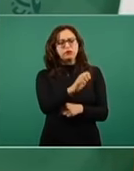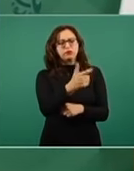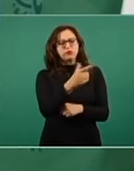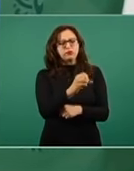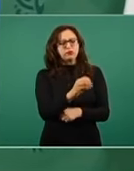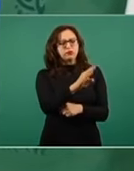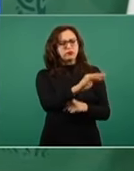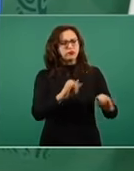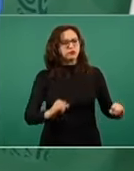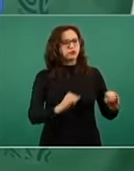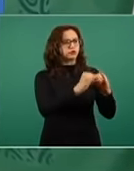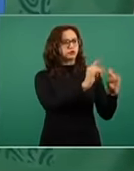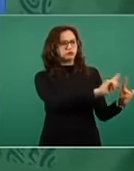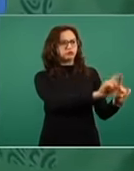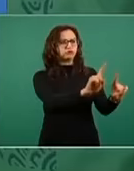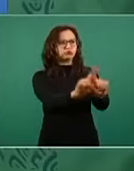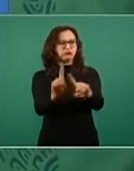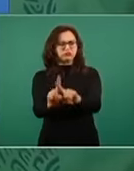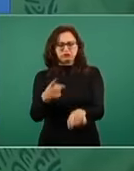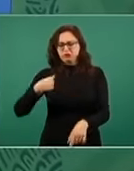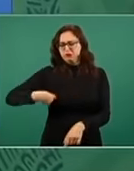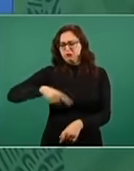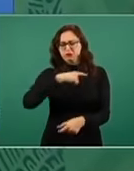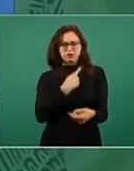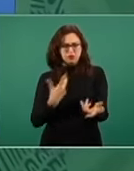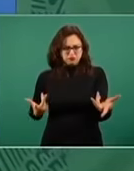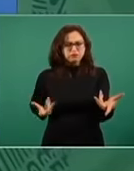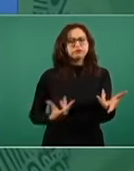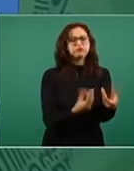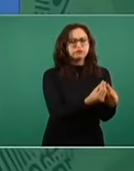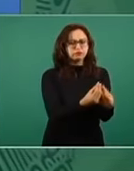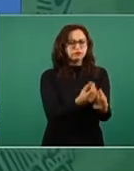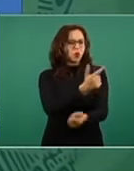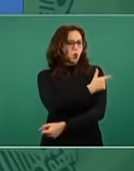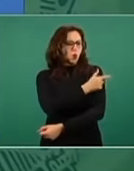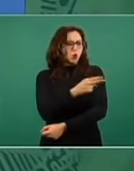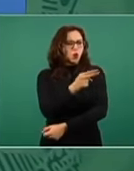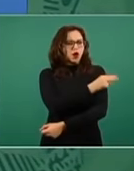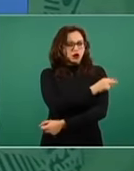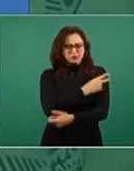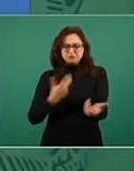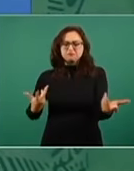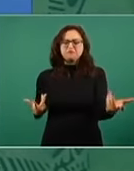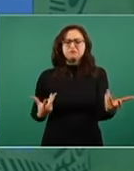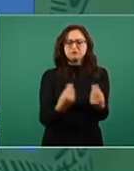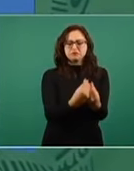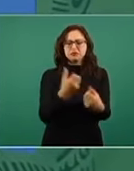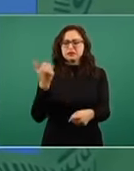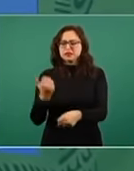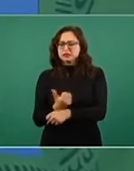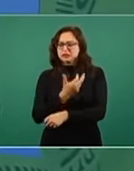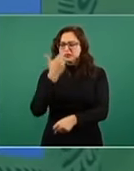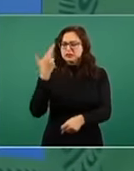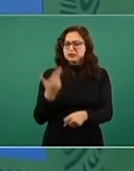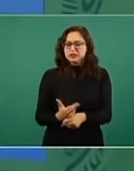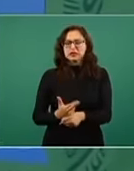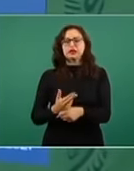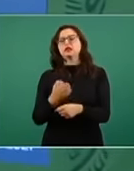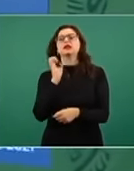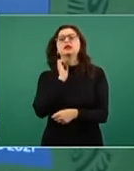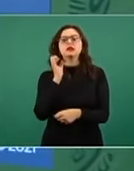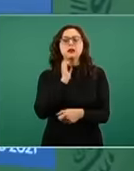las capacidades de la Guardia Nacional, del Secretariado Ejecutivo del Sistema Nacional de